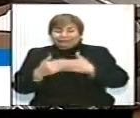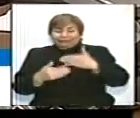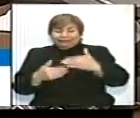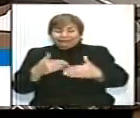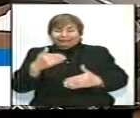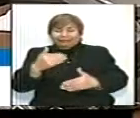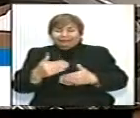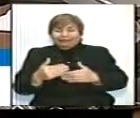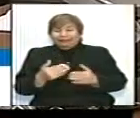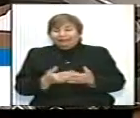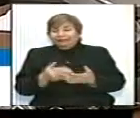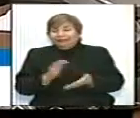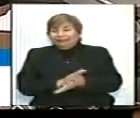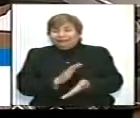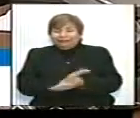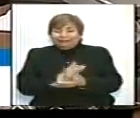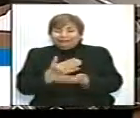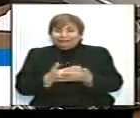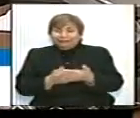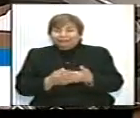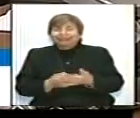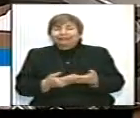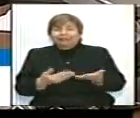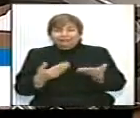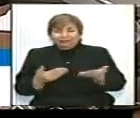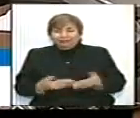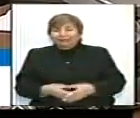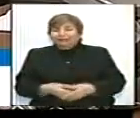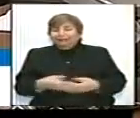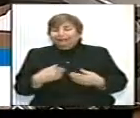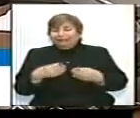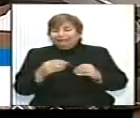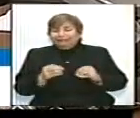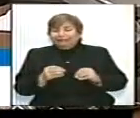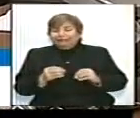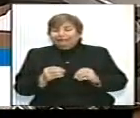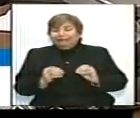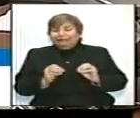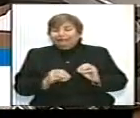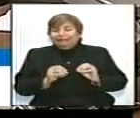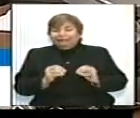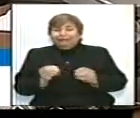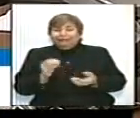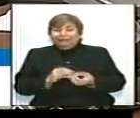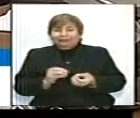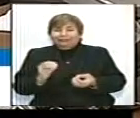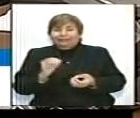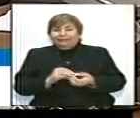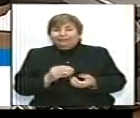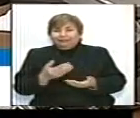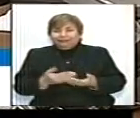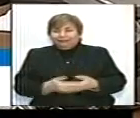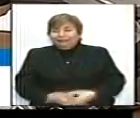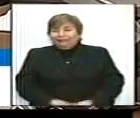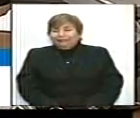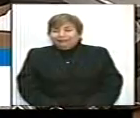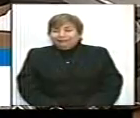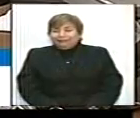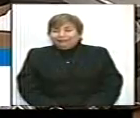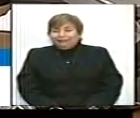desarrollemos los expedientes y desarrollemos la ejecución de obra vayan siendo ejecutados e implementados, y por eso vamos a estar en constante monitoreo de esto